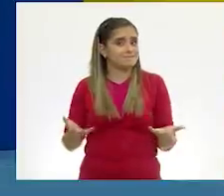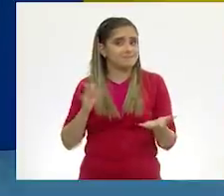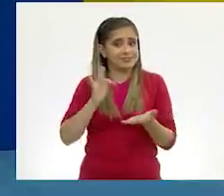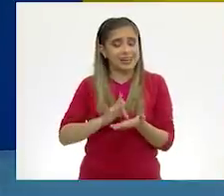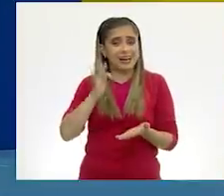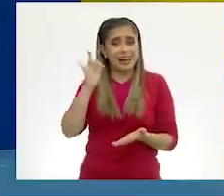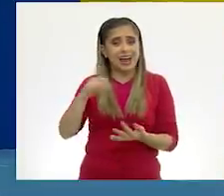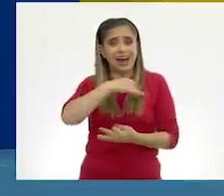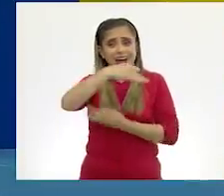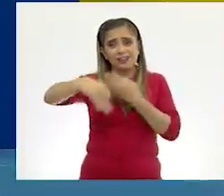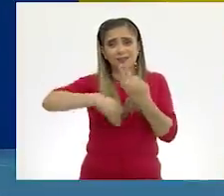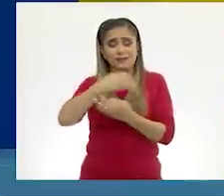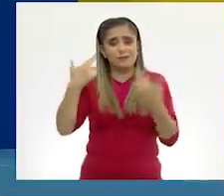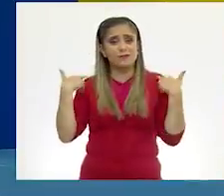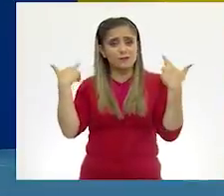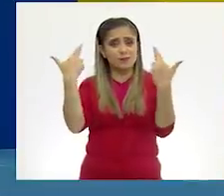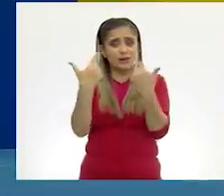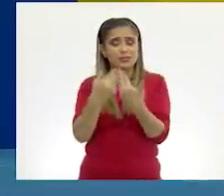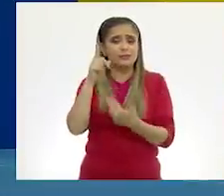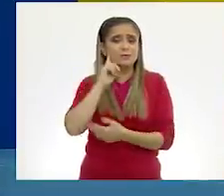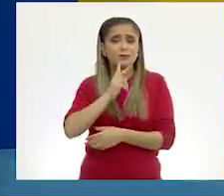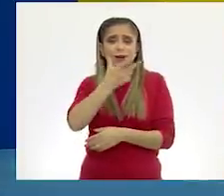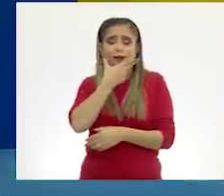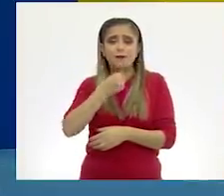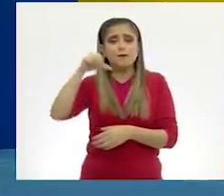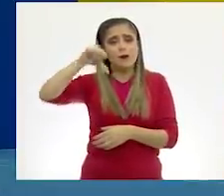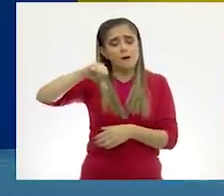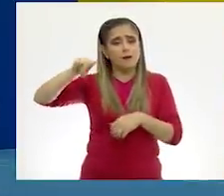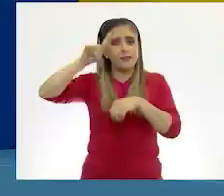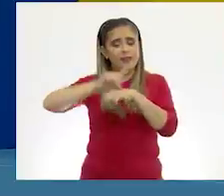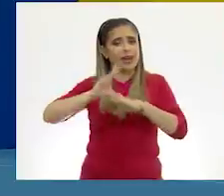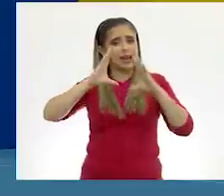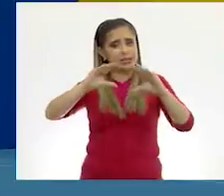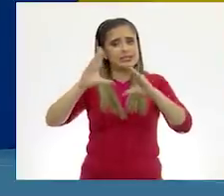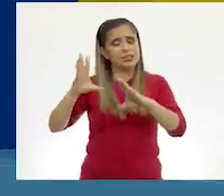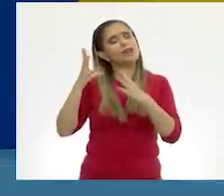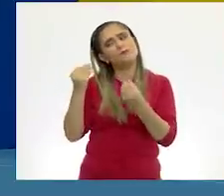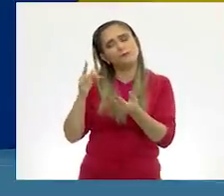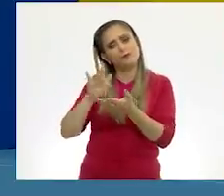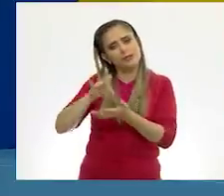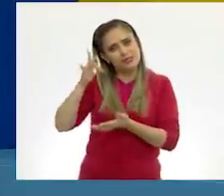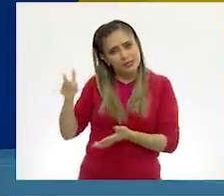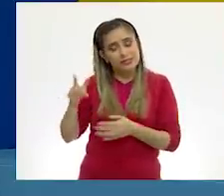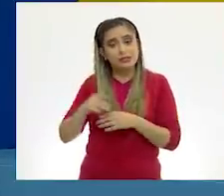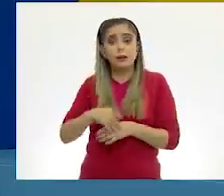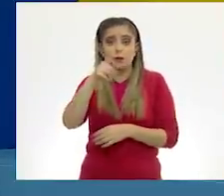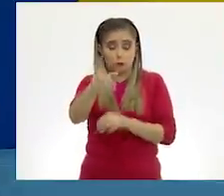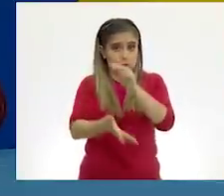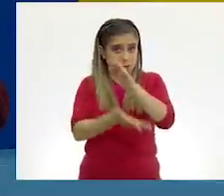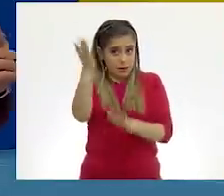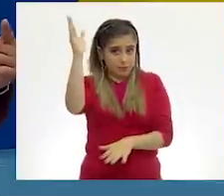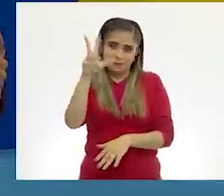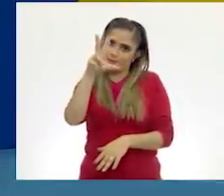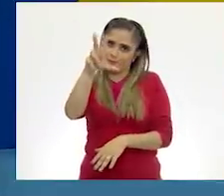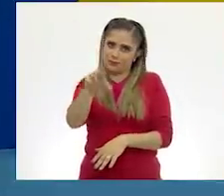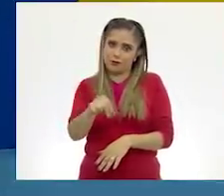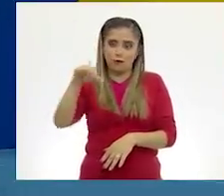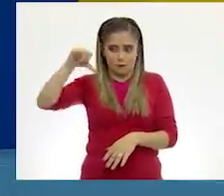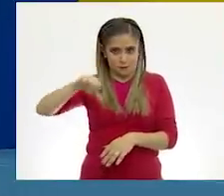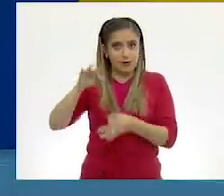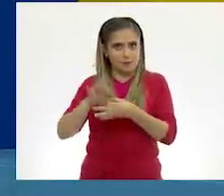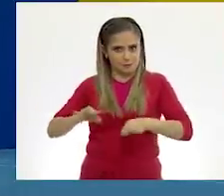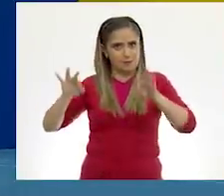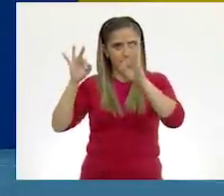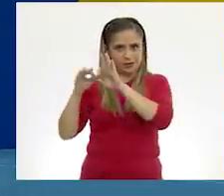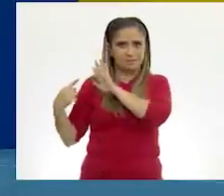Agradecemos a todos los maestros y maestras que nos acompañaron el día de hoy. No se muevan de su lugar, tenemos algo muy